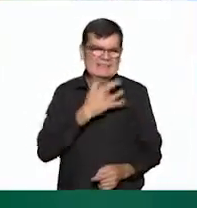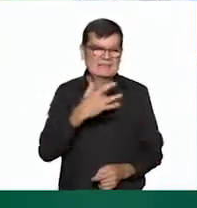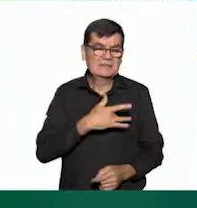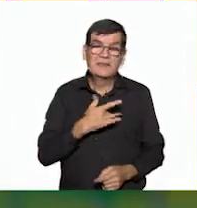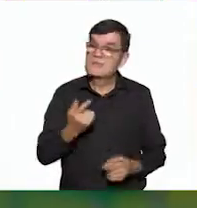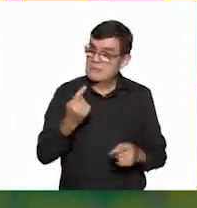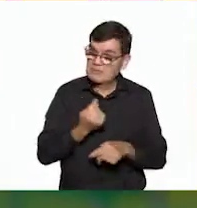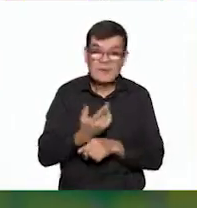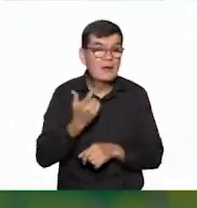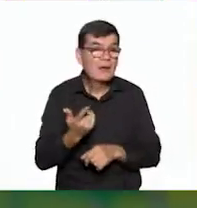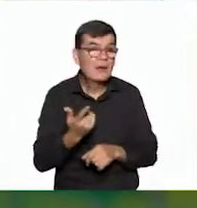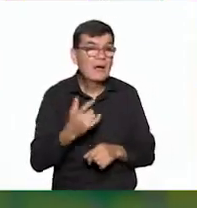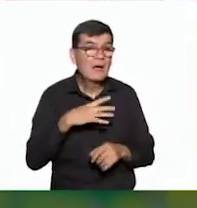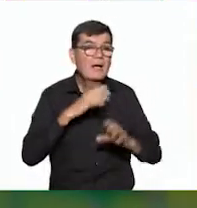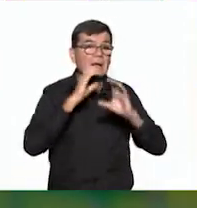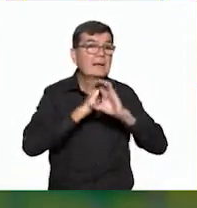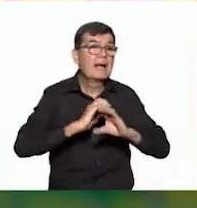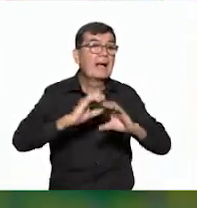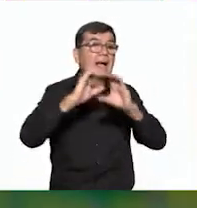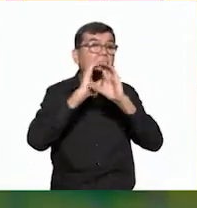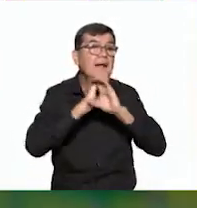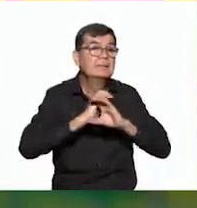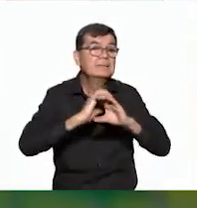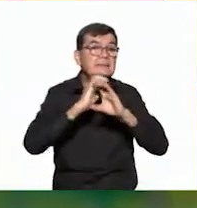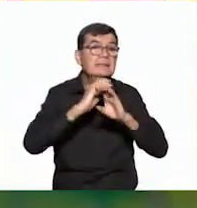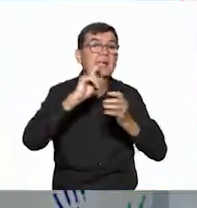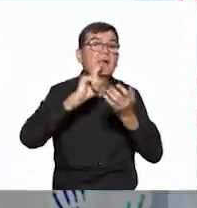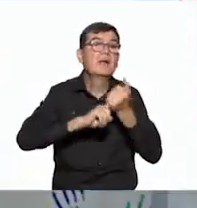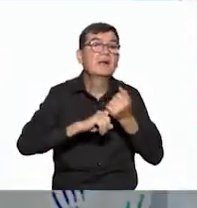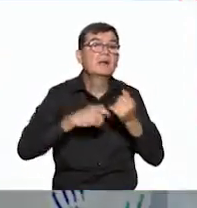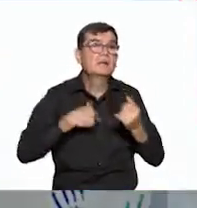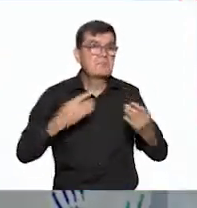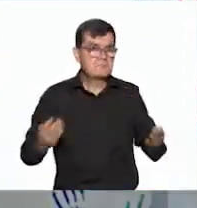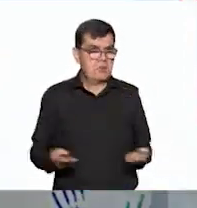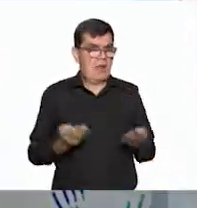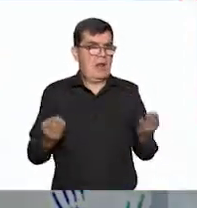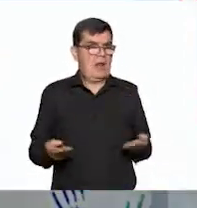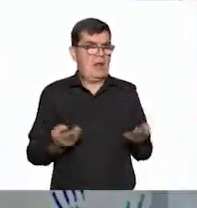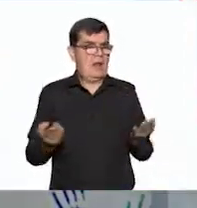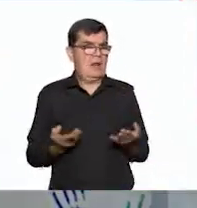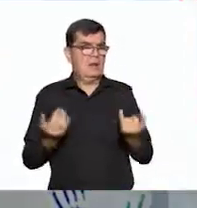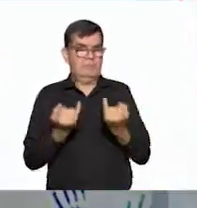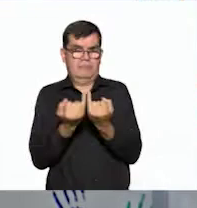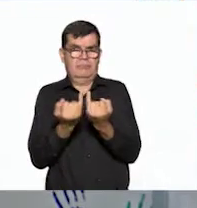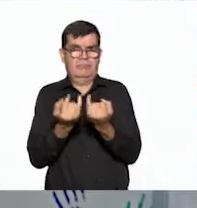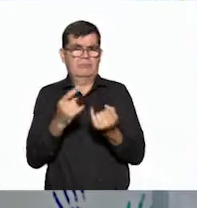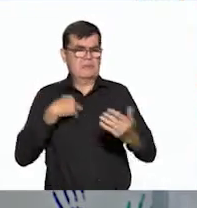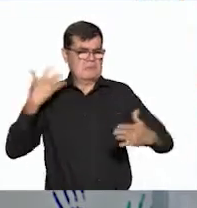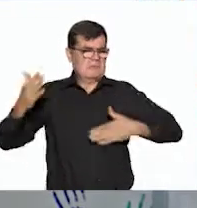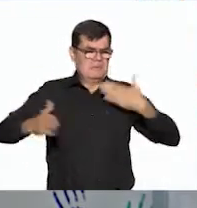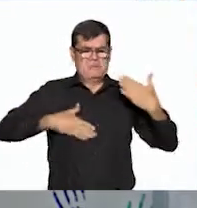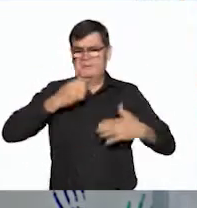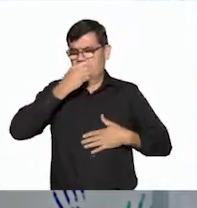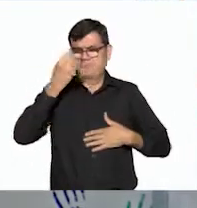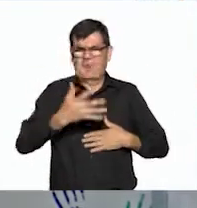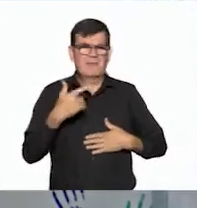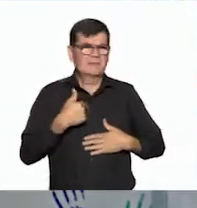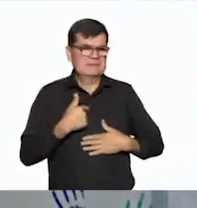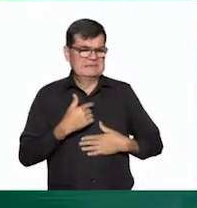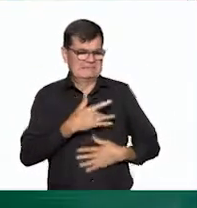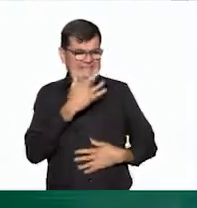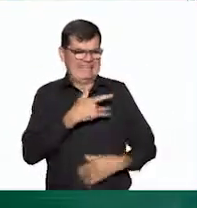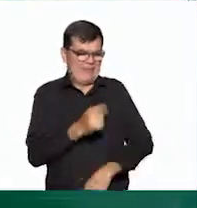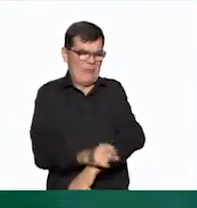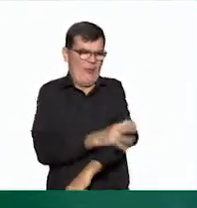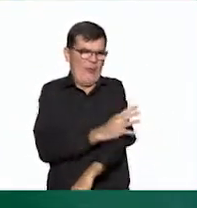¿Qué tal? Entonces, las canciones las podemos bailar también. ¡Ay, son divertidísimas y muy sabrosas